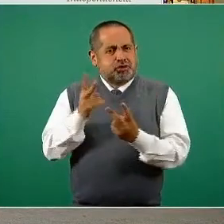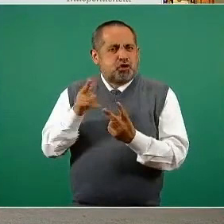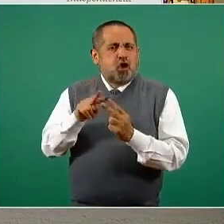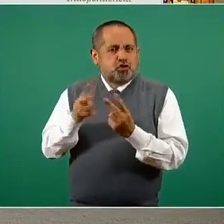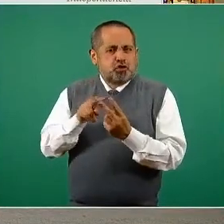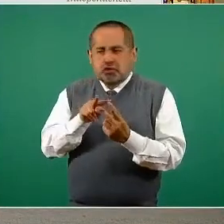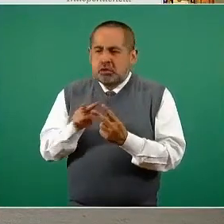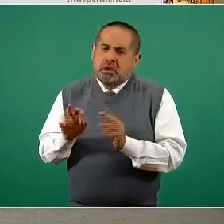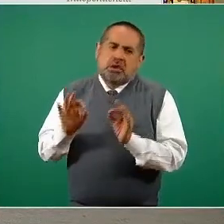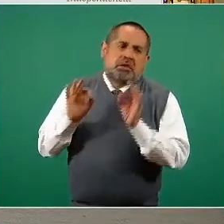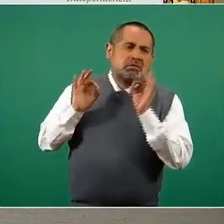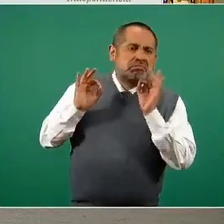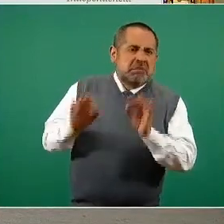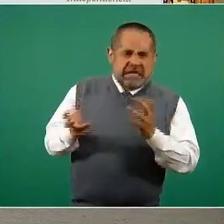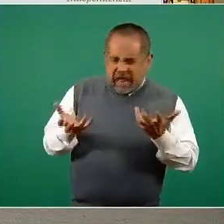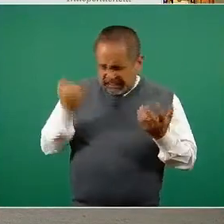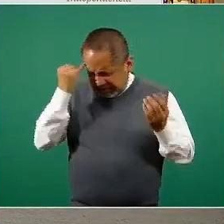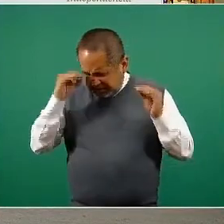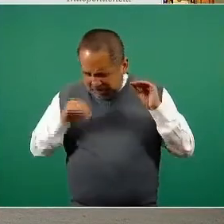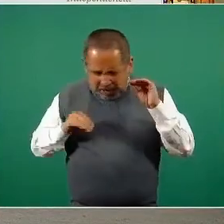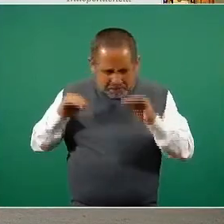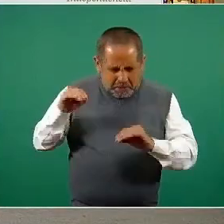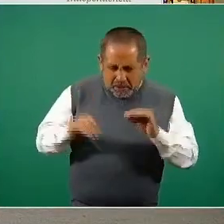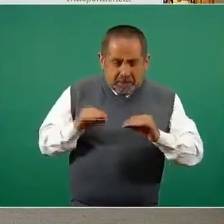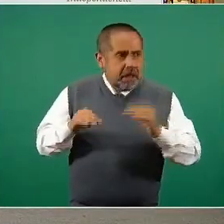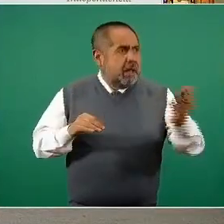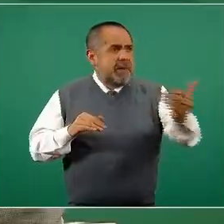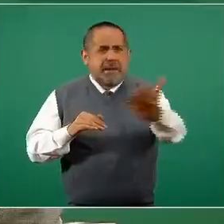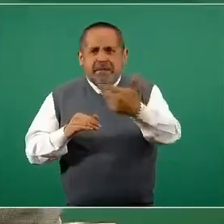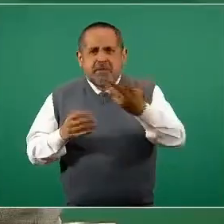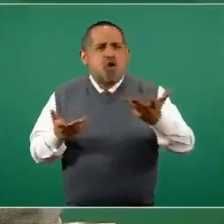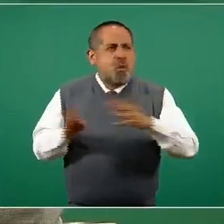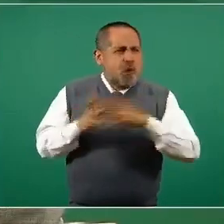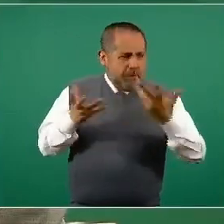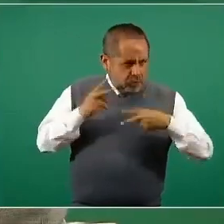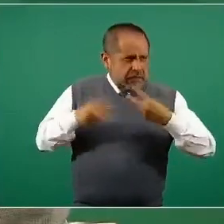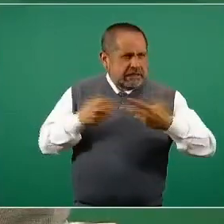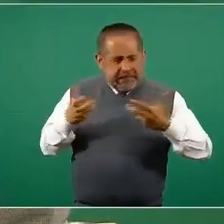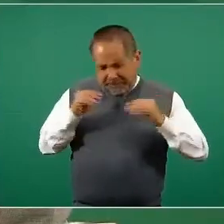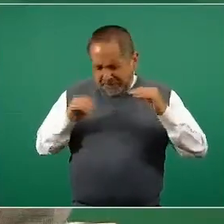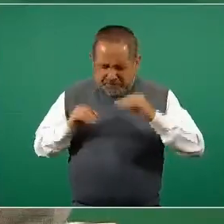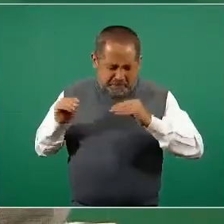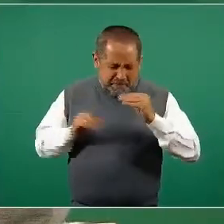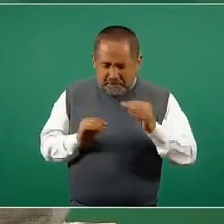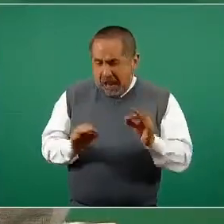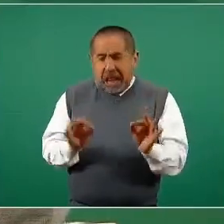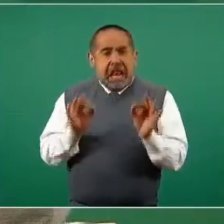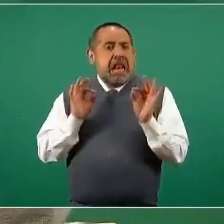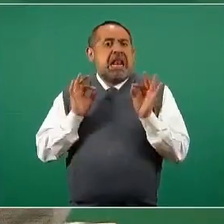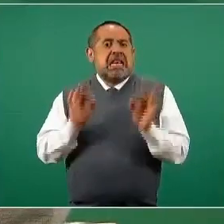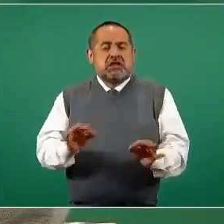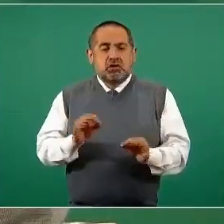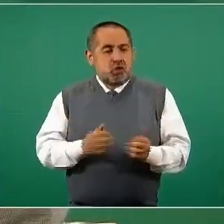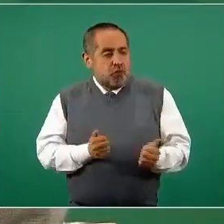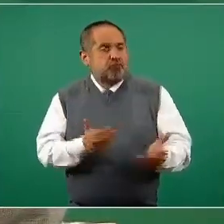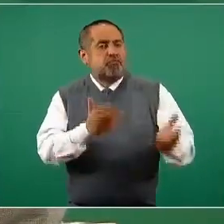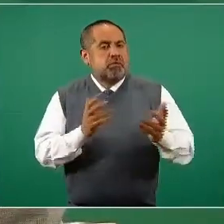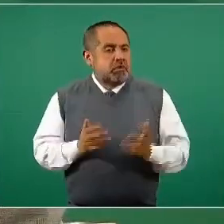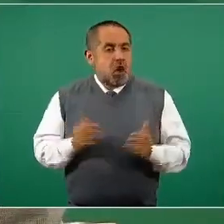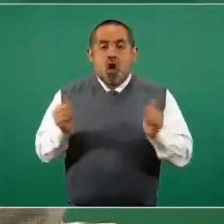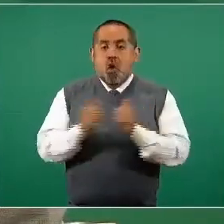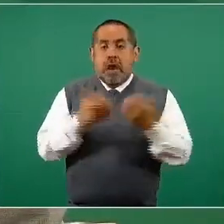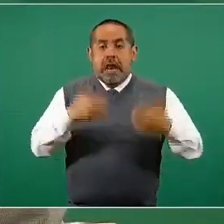tiempo verdaderamente sorprendente vinculó a la comunidad científica y tecnológica con también